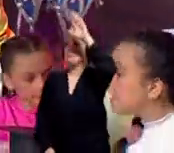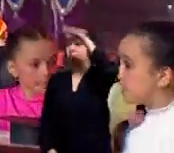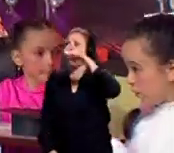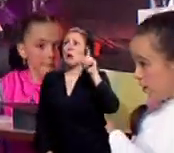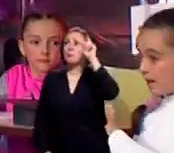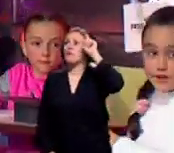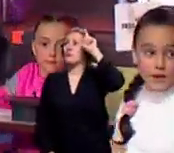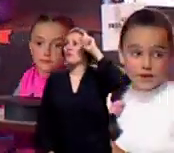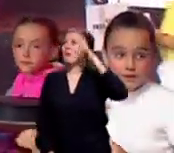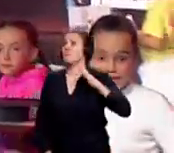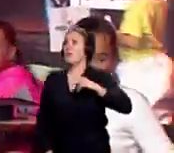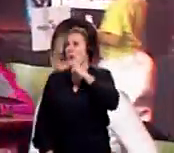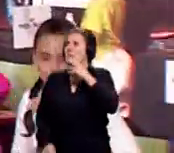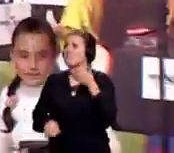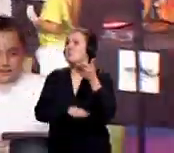peor. ¿Puedo ir al baño?